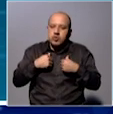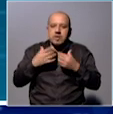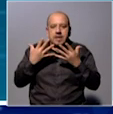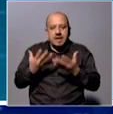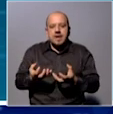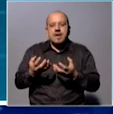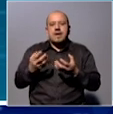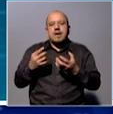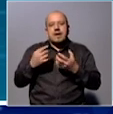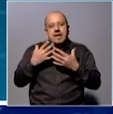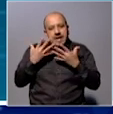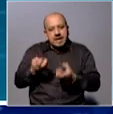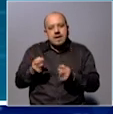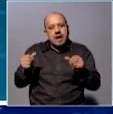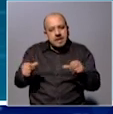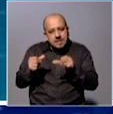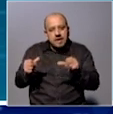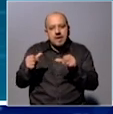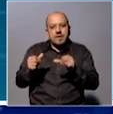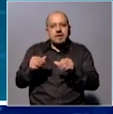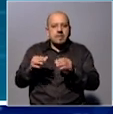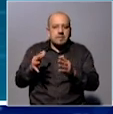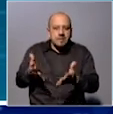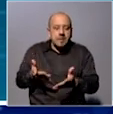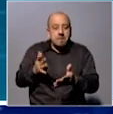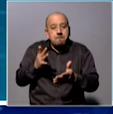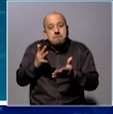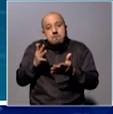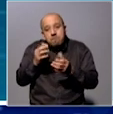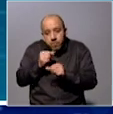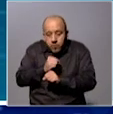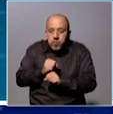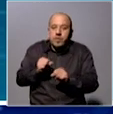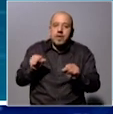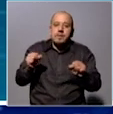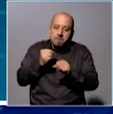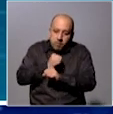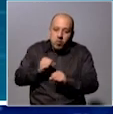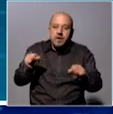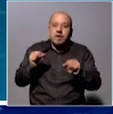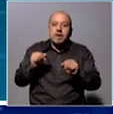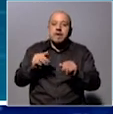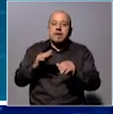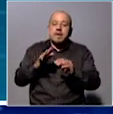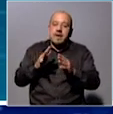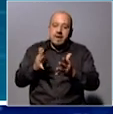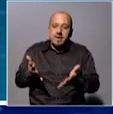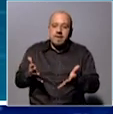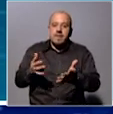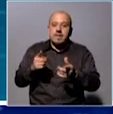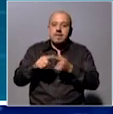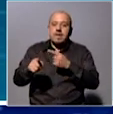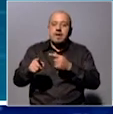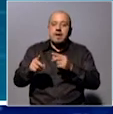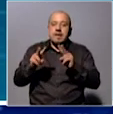precisamente generar la posibilidad de que se pueda acceder